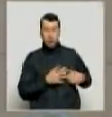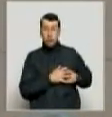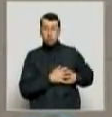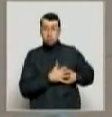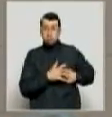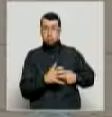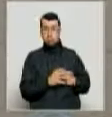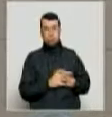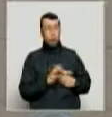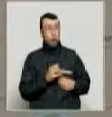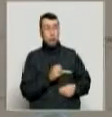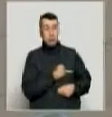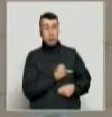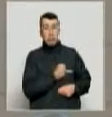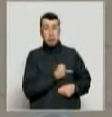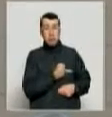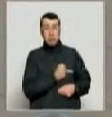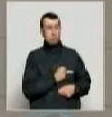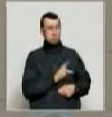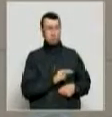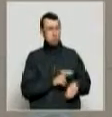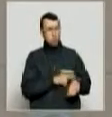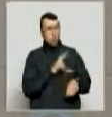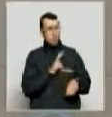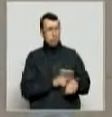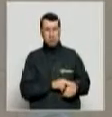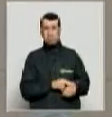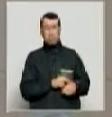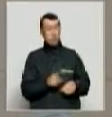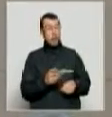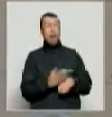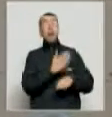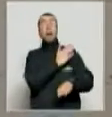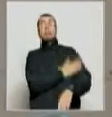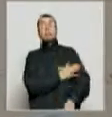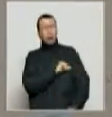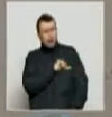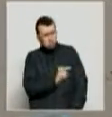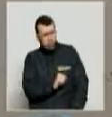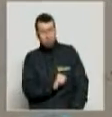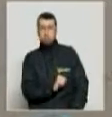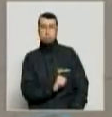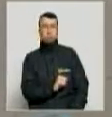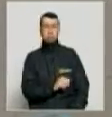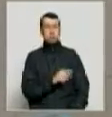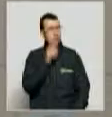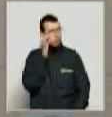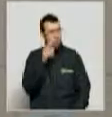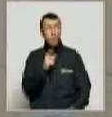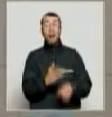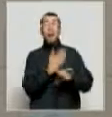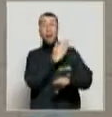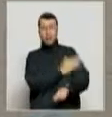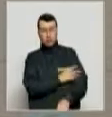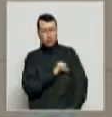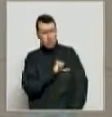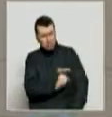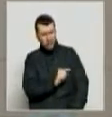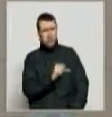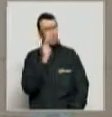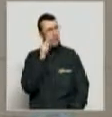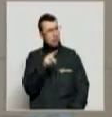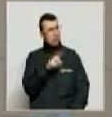hay arritmias, el corazón está latiendo de una manera adecuada y no se ven infartos previos. Cuando hay infartos previos vemos algunas ondas anormales,